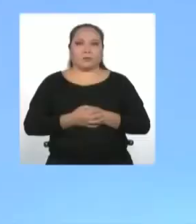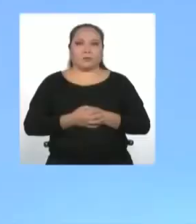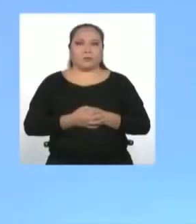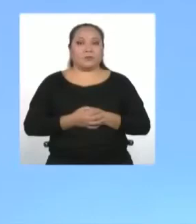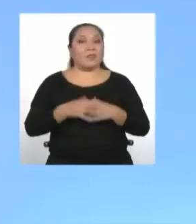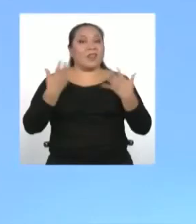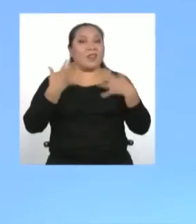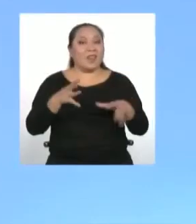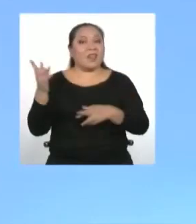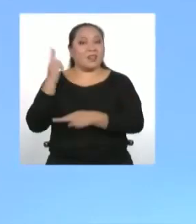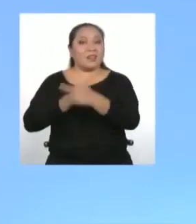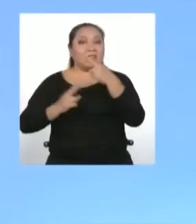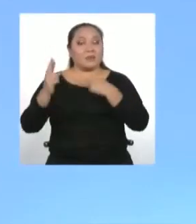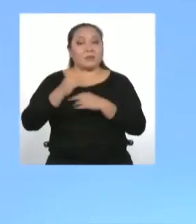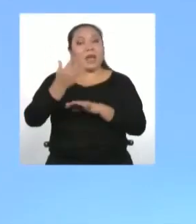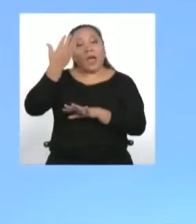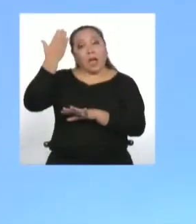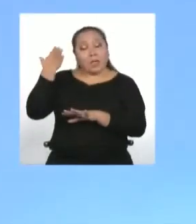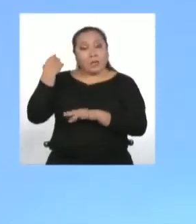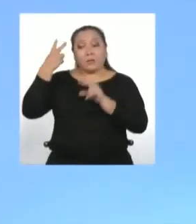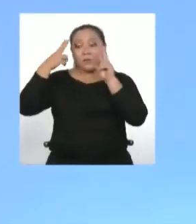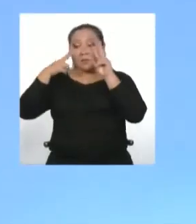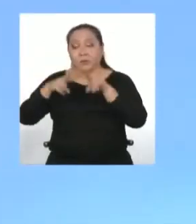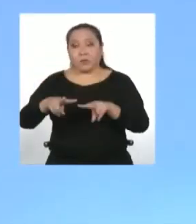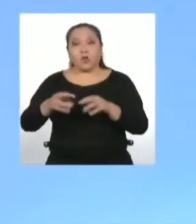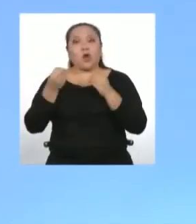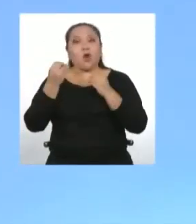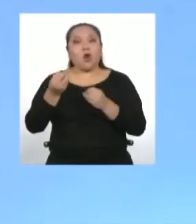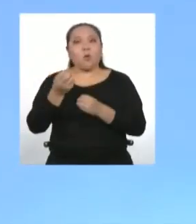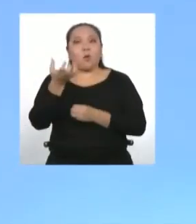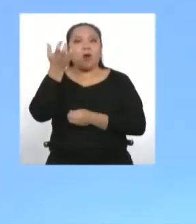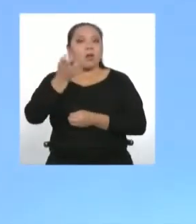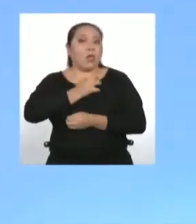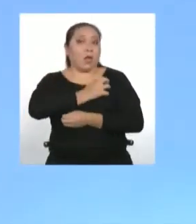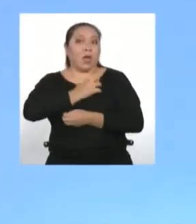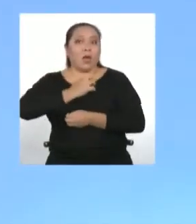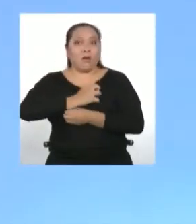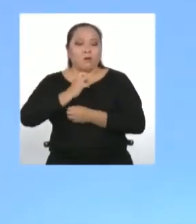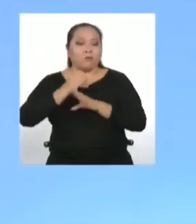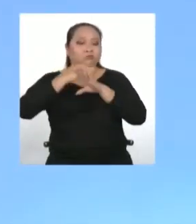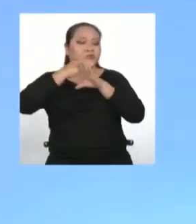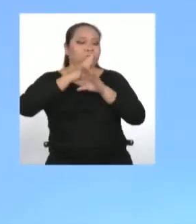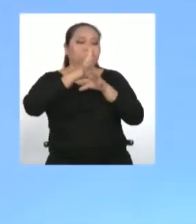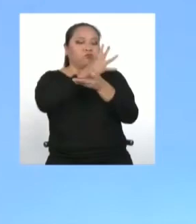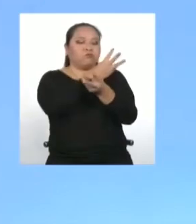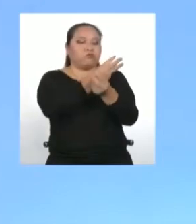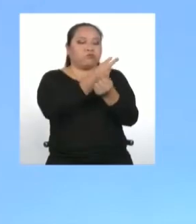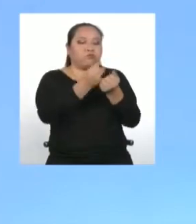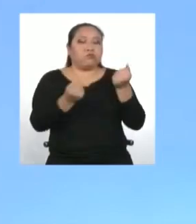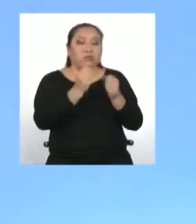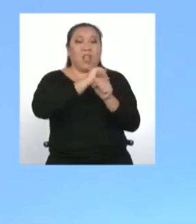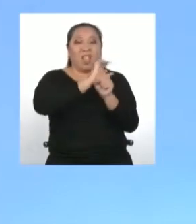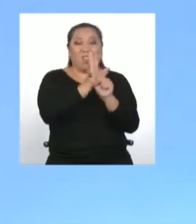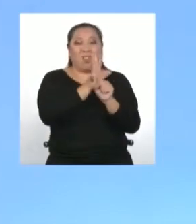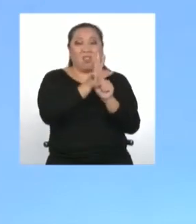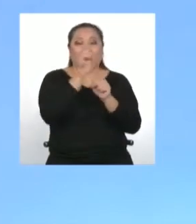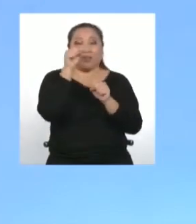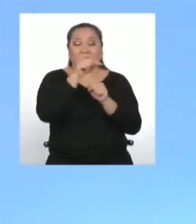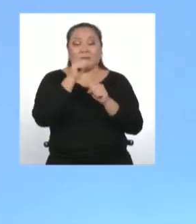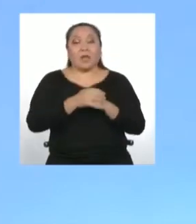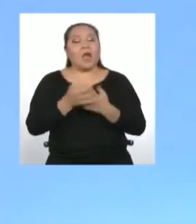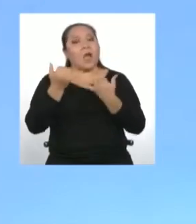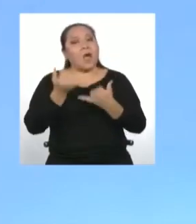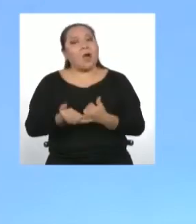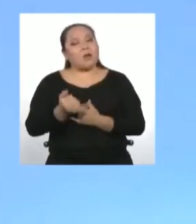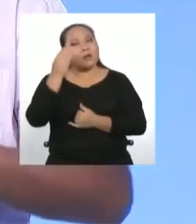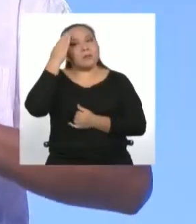Estamos de vuelta. En el anterior segmento hemos visto cómo actúa el jabón para desactivar al COVID-19. Ahora creemos que es